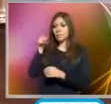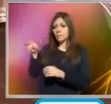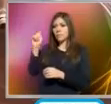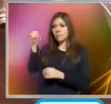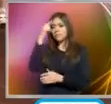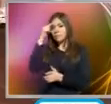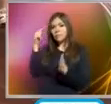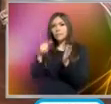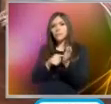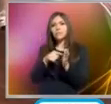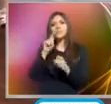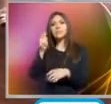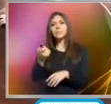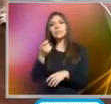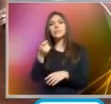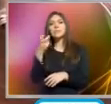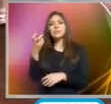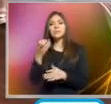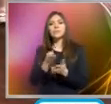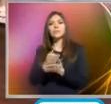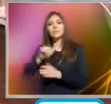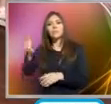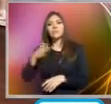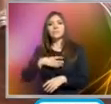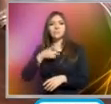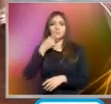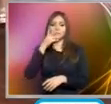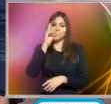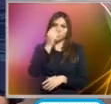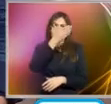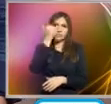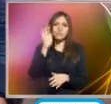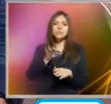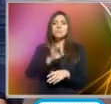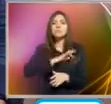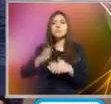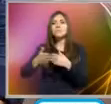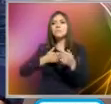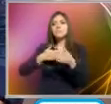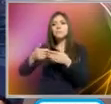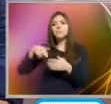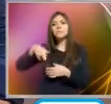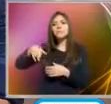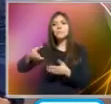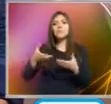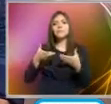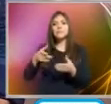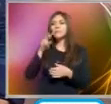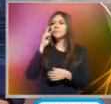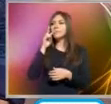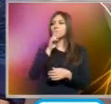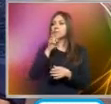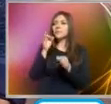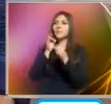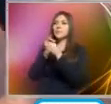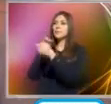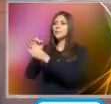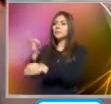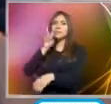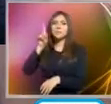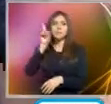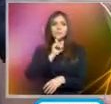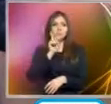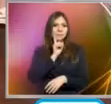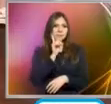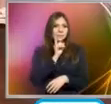Pues es que no sé, porque hay veces que puedes ir caminando por la calle y simplemente pasó alguien que te llamó la atención, te desvía la mirada y si